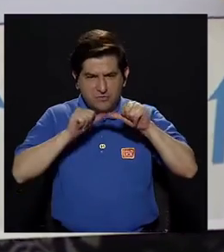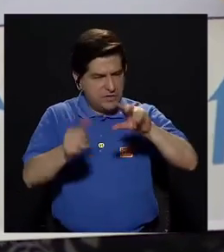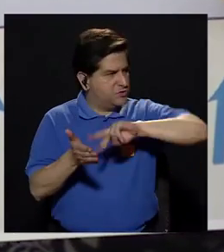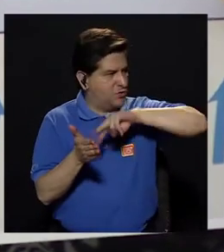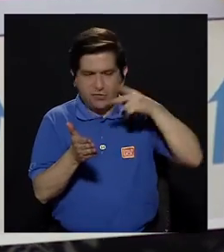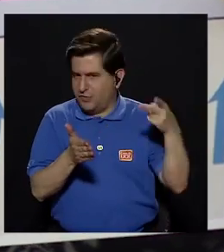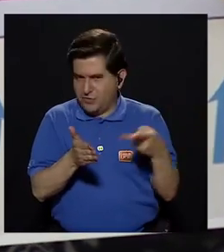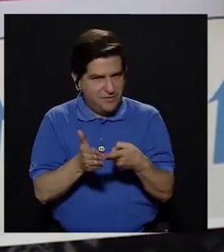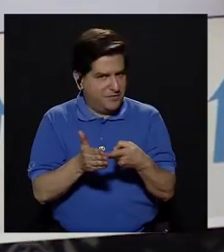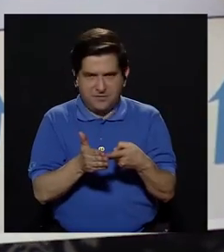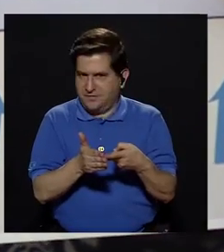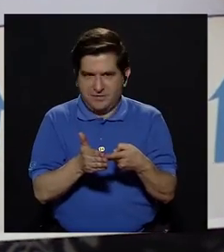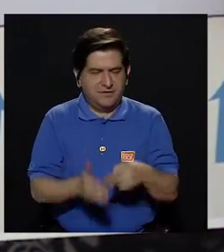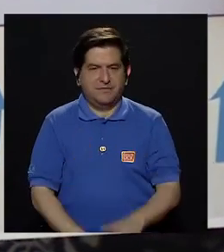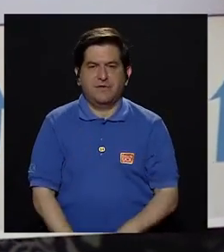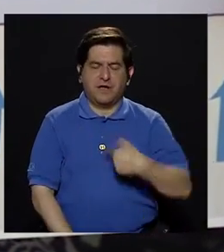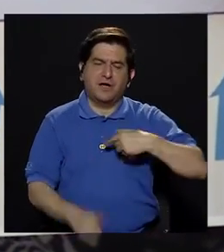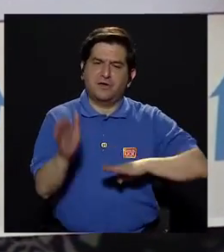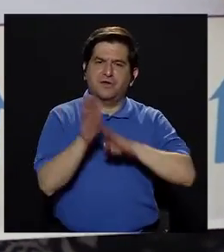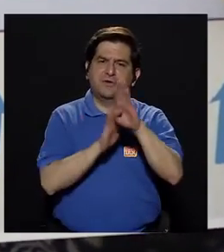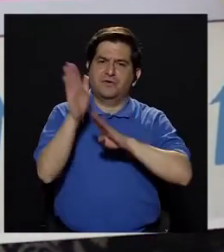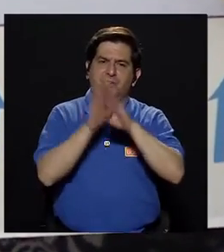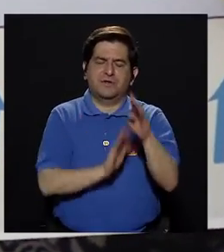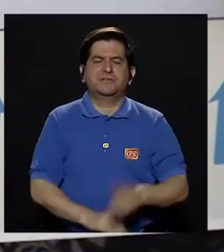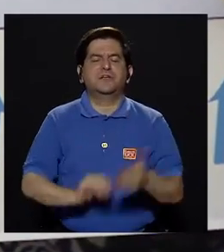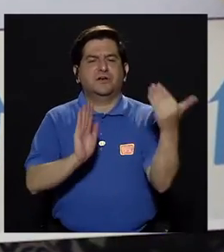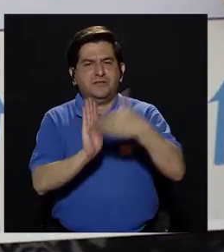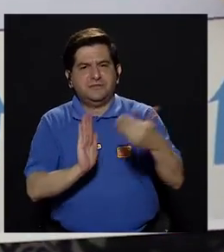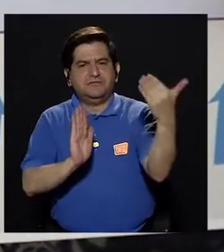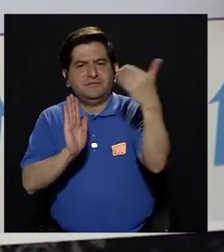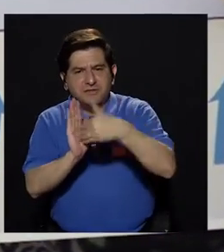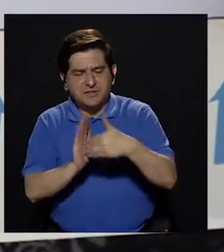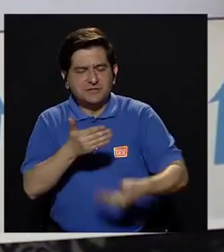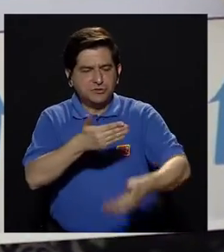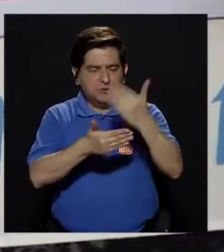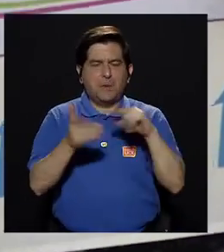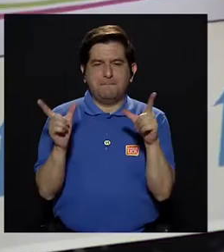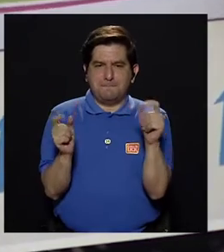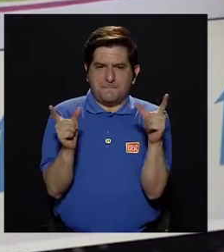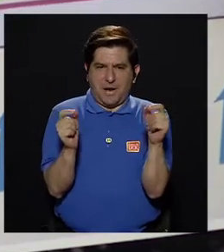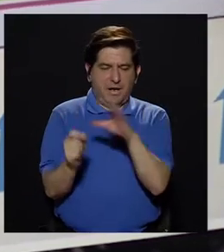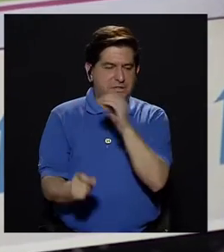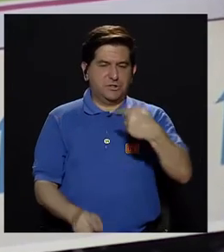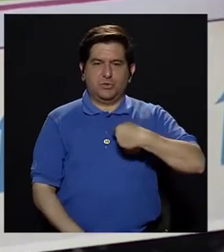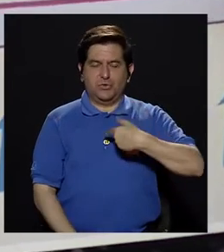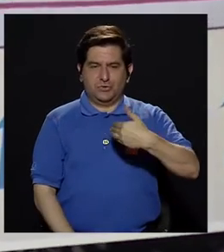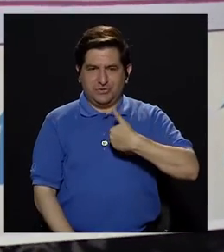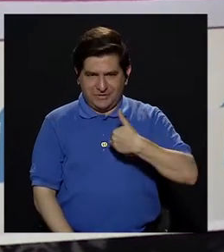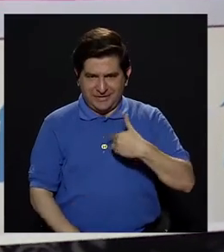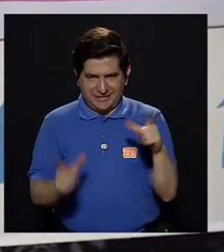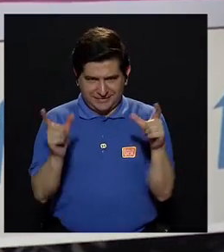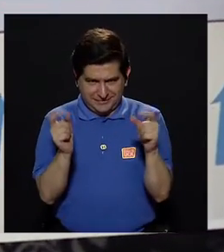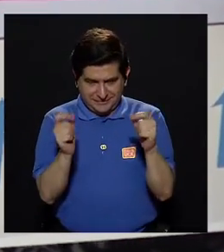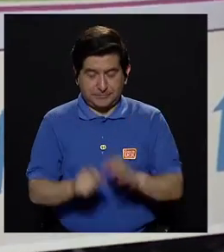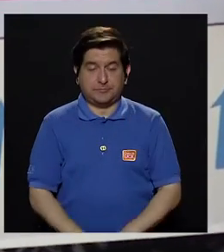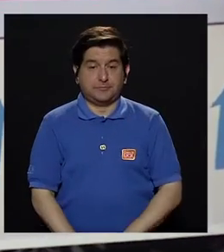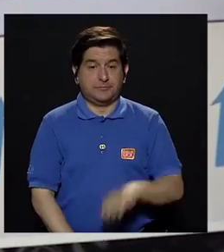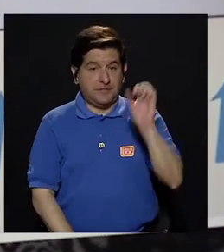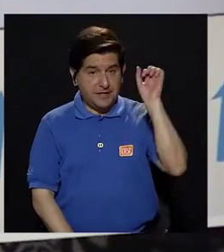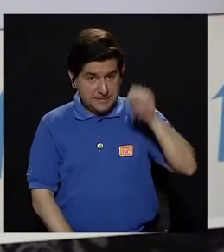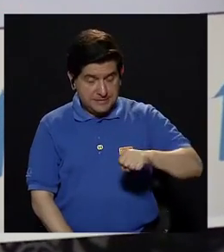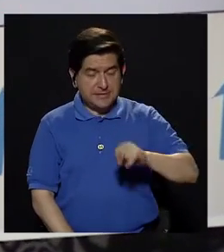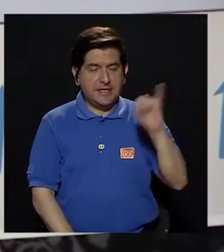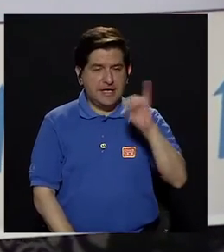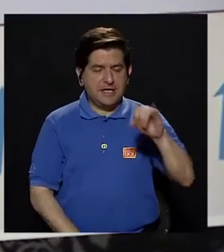decir que me va a dar voy a desarrollar una lesión precancerosa ni que me va a dar cáncer, ¿verdad? Sí tiene que